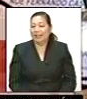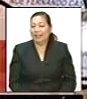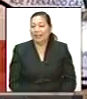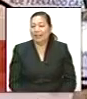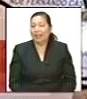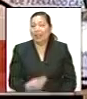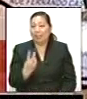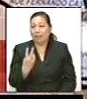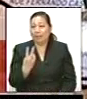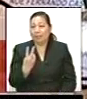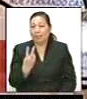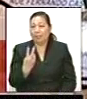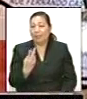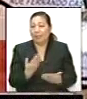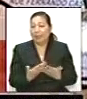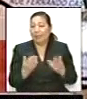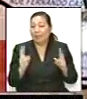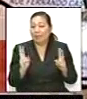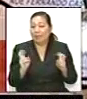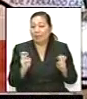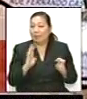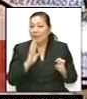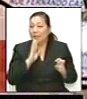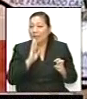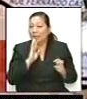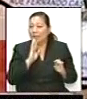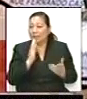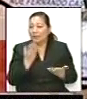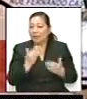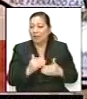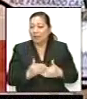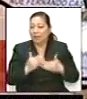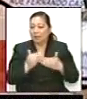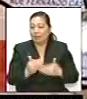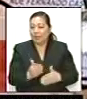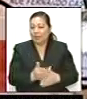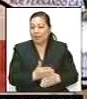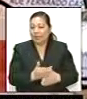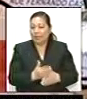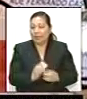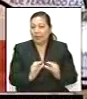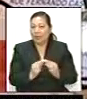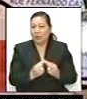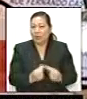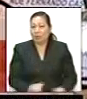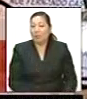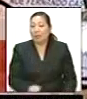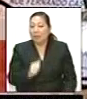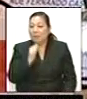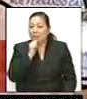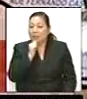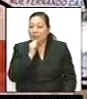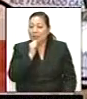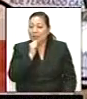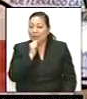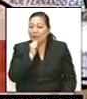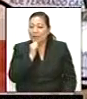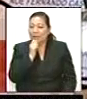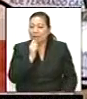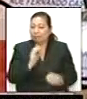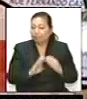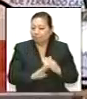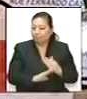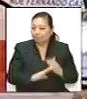dos puntualizaciones. Hablaba usted sobre ampliar la participación del sector privado como el objetivo base